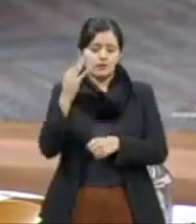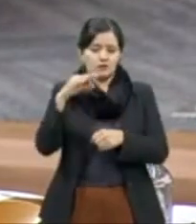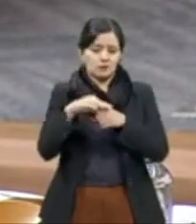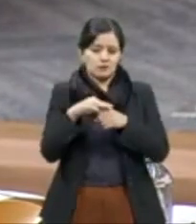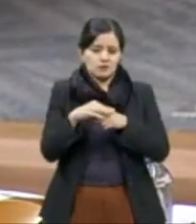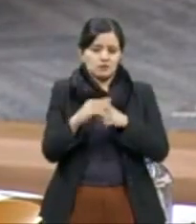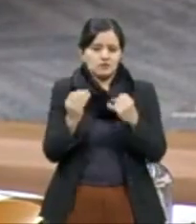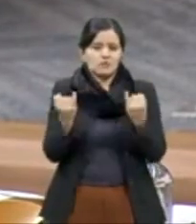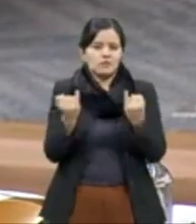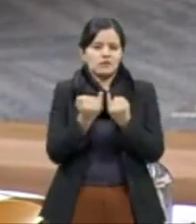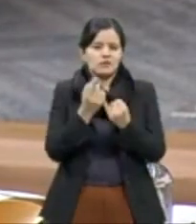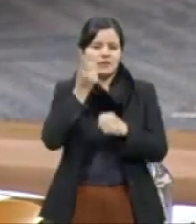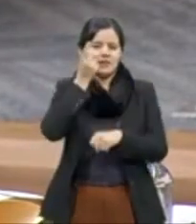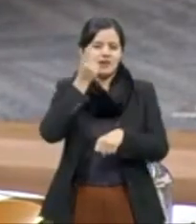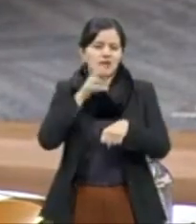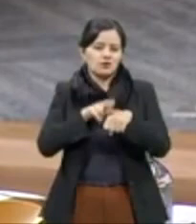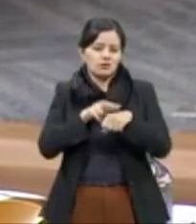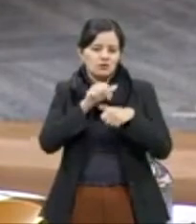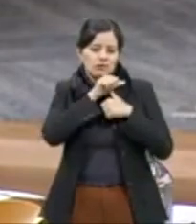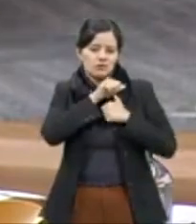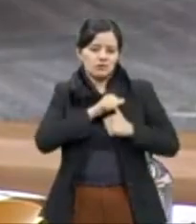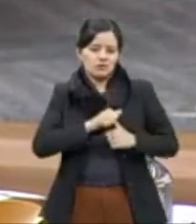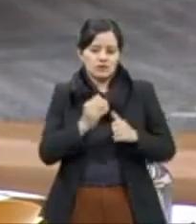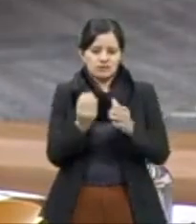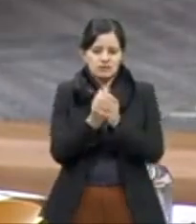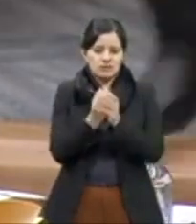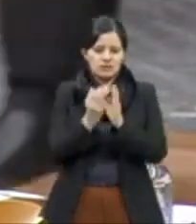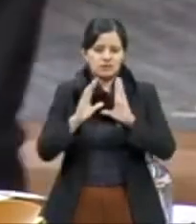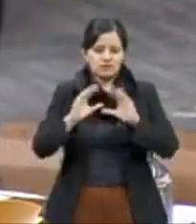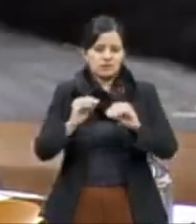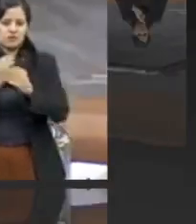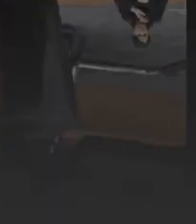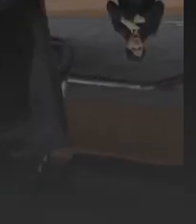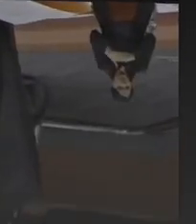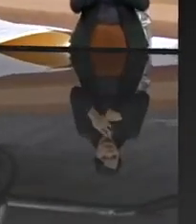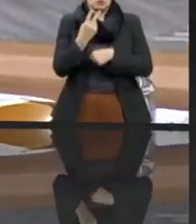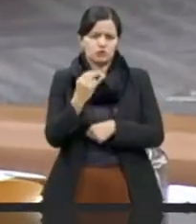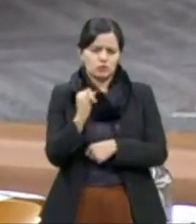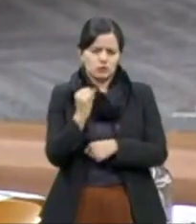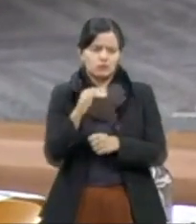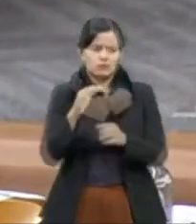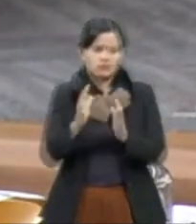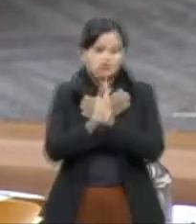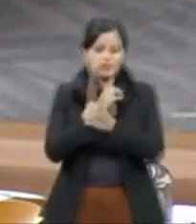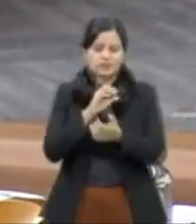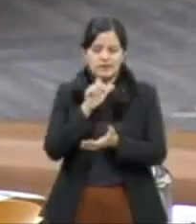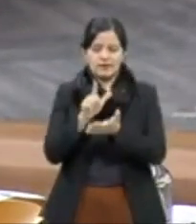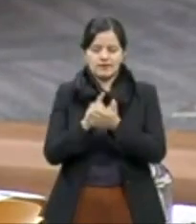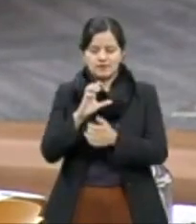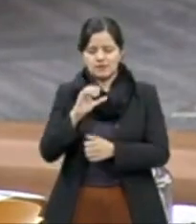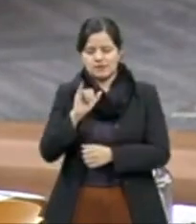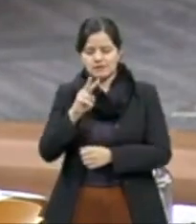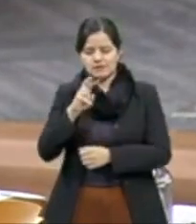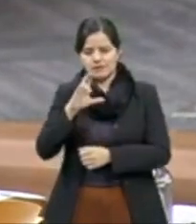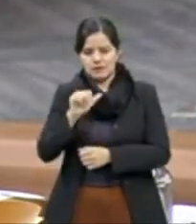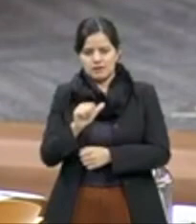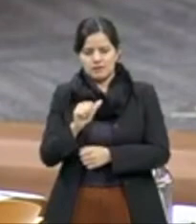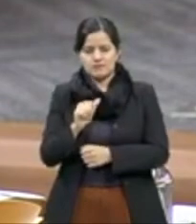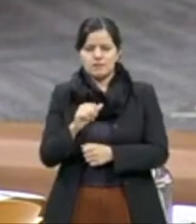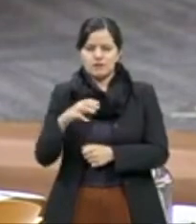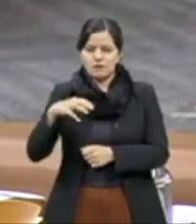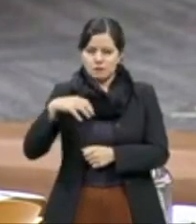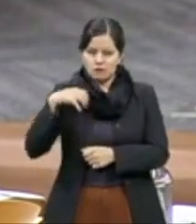credencialización y recordó que los módulos de atención ciudadana ya atienden los sábados sin previa cita. El acuerdo propone instruir a reforzar las acciones